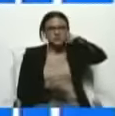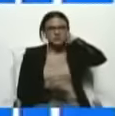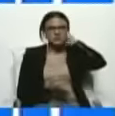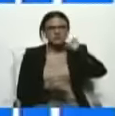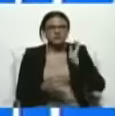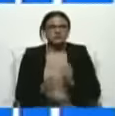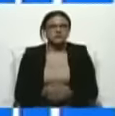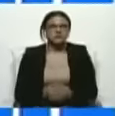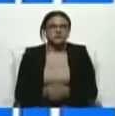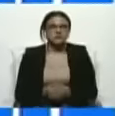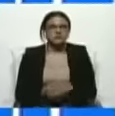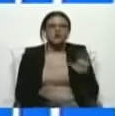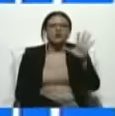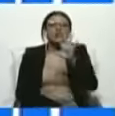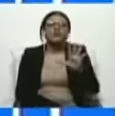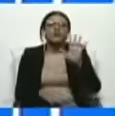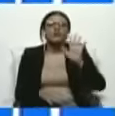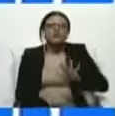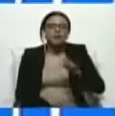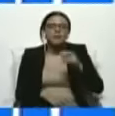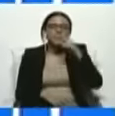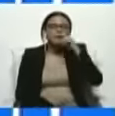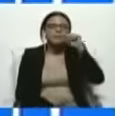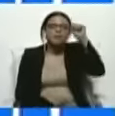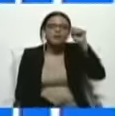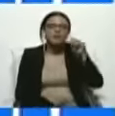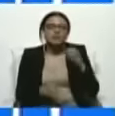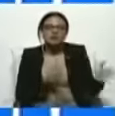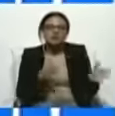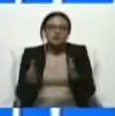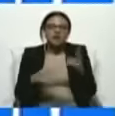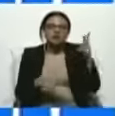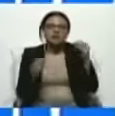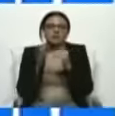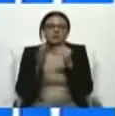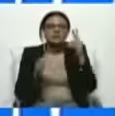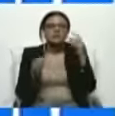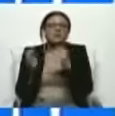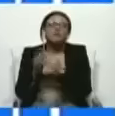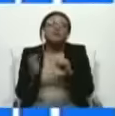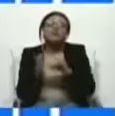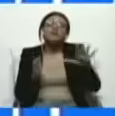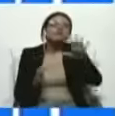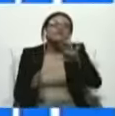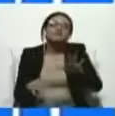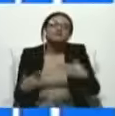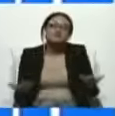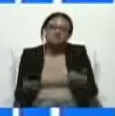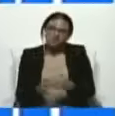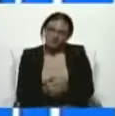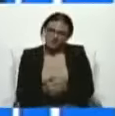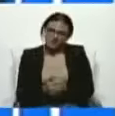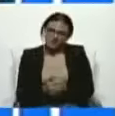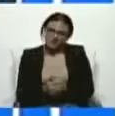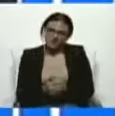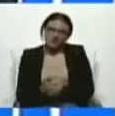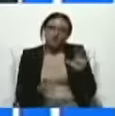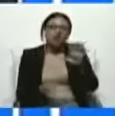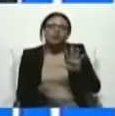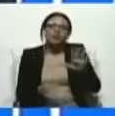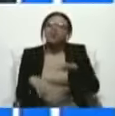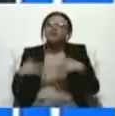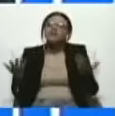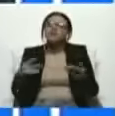¿Dónde estaba Nicolás Maduro en marzo del 2020 cuando lanzó las medidas de Venezuela para luchar contra la pandemia del COVID? ¿Y dónde